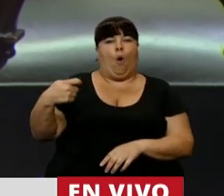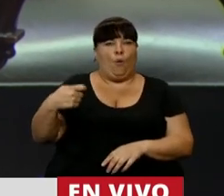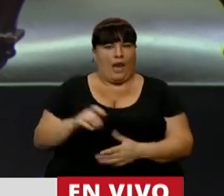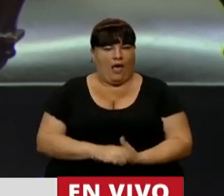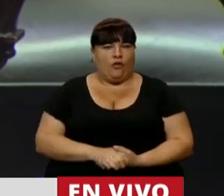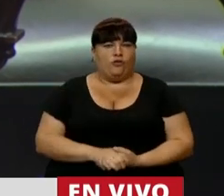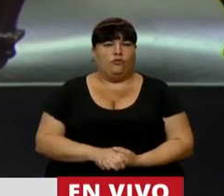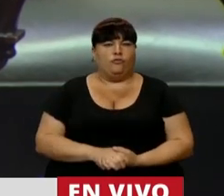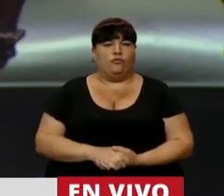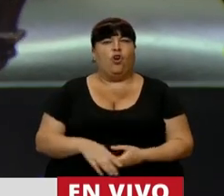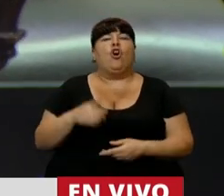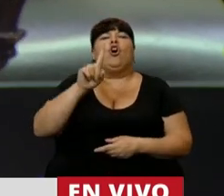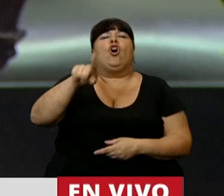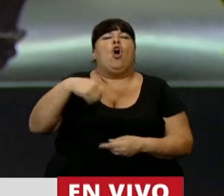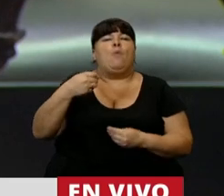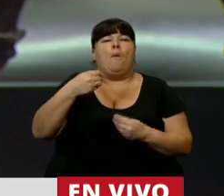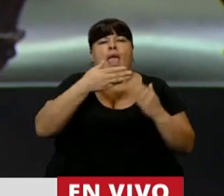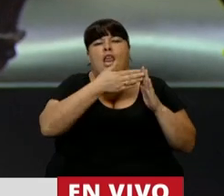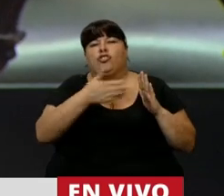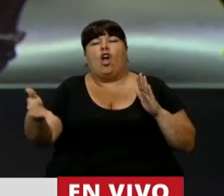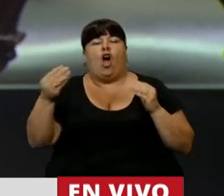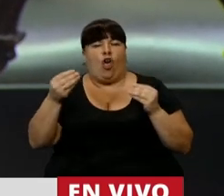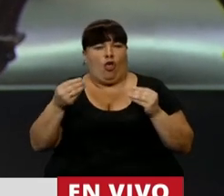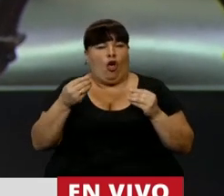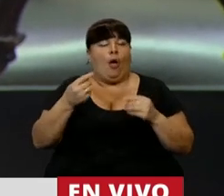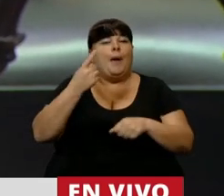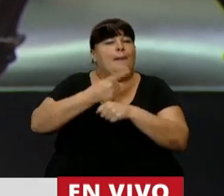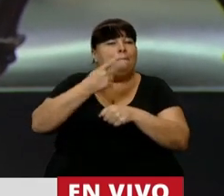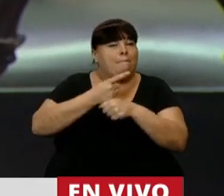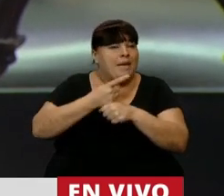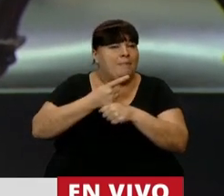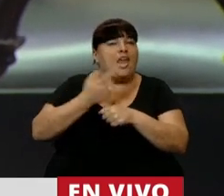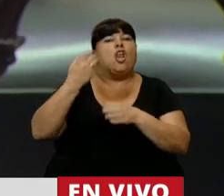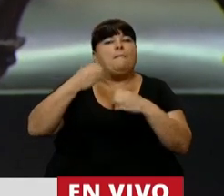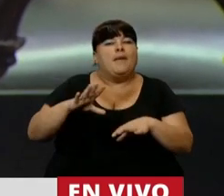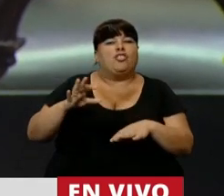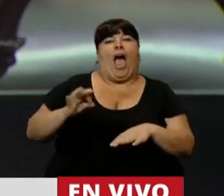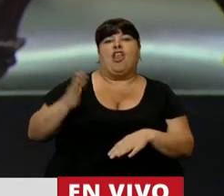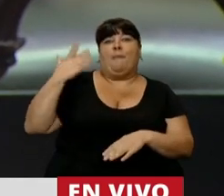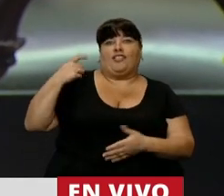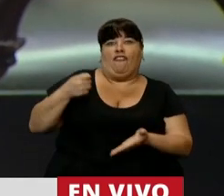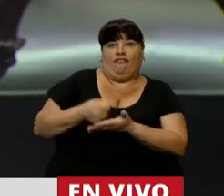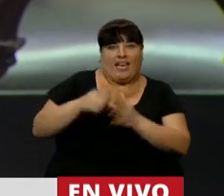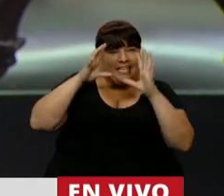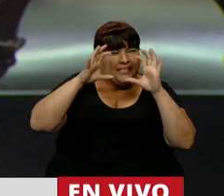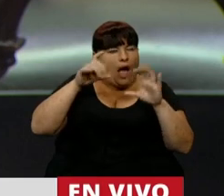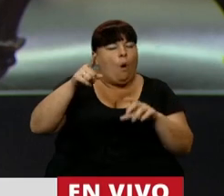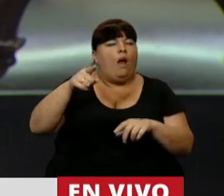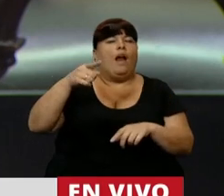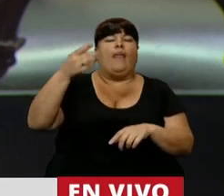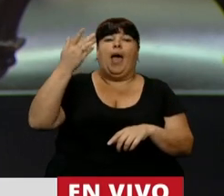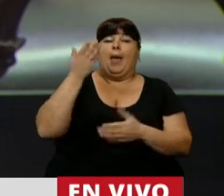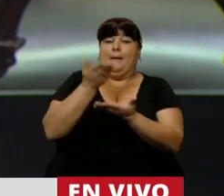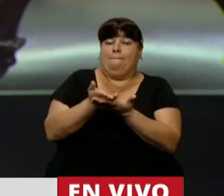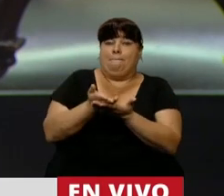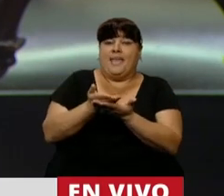jubilados. ¿Cómo se inició este proceso? Este proceso se inició a fines del año pasado. Recuerdo que a